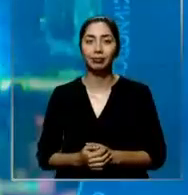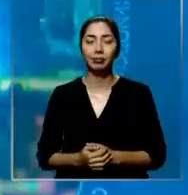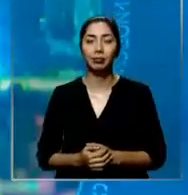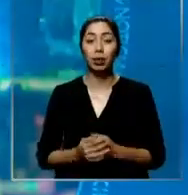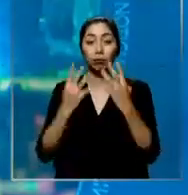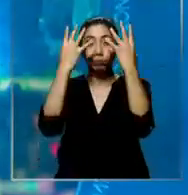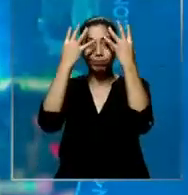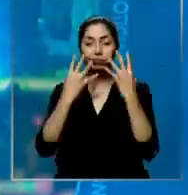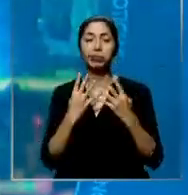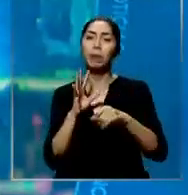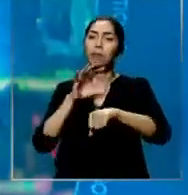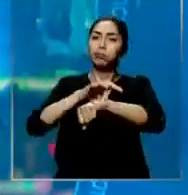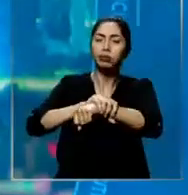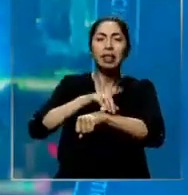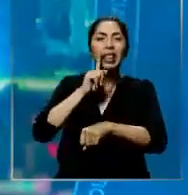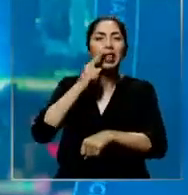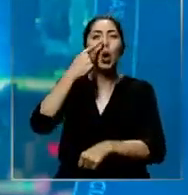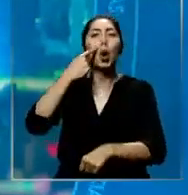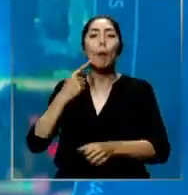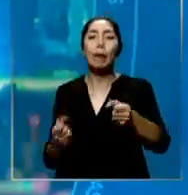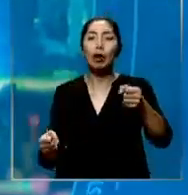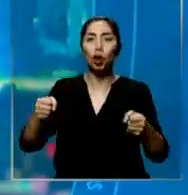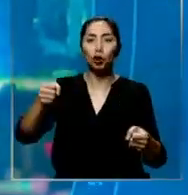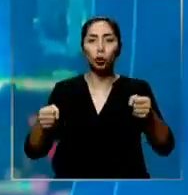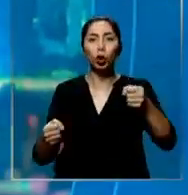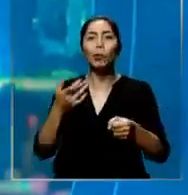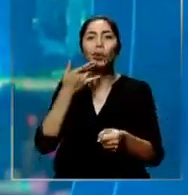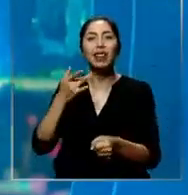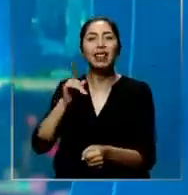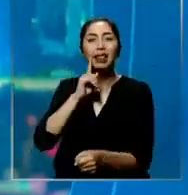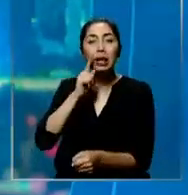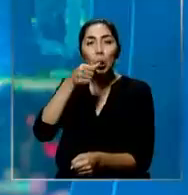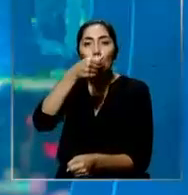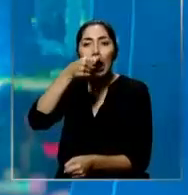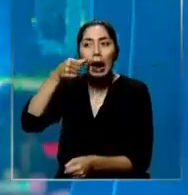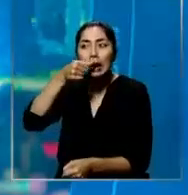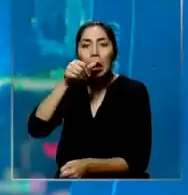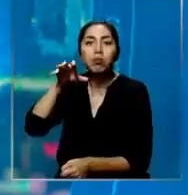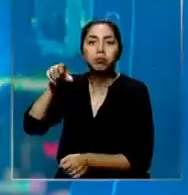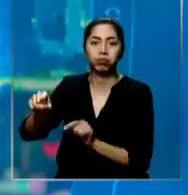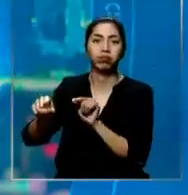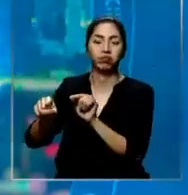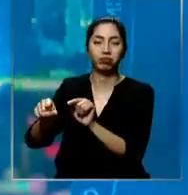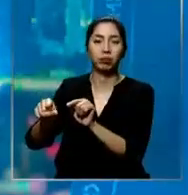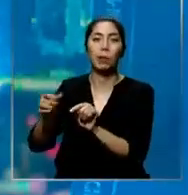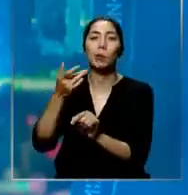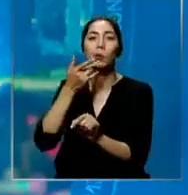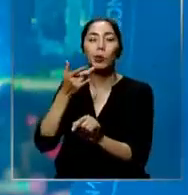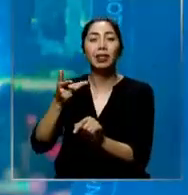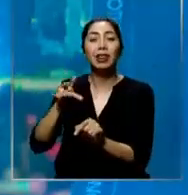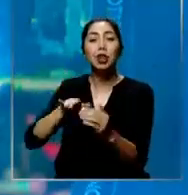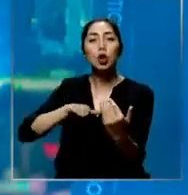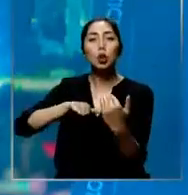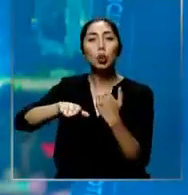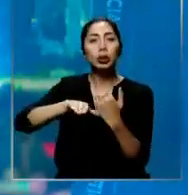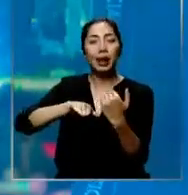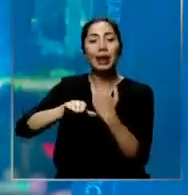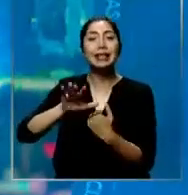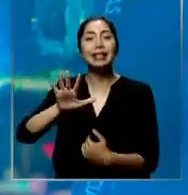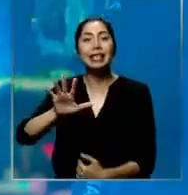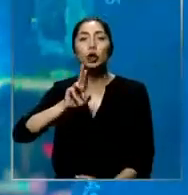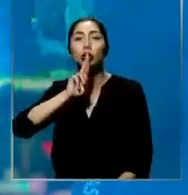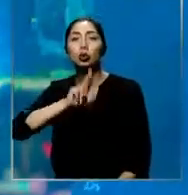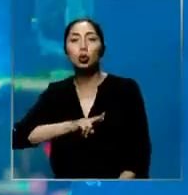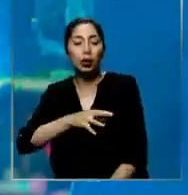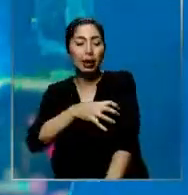Prisión preventiva quedó al conductor que dio positivo a cocaína en el narcotest tras chocar y volcarse en la ruta 5 Sur en la región de O'Higgins.